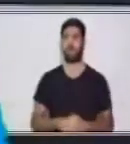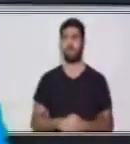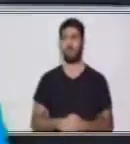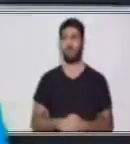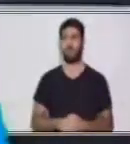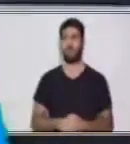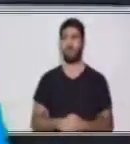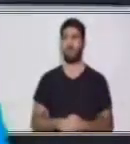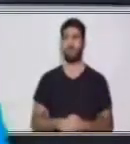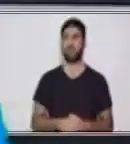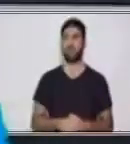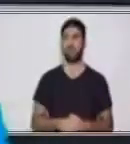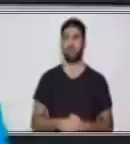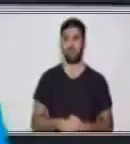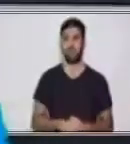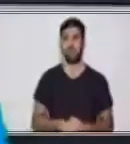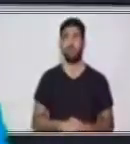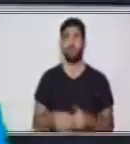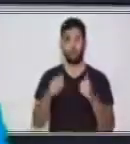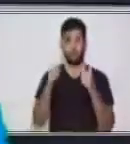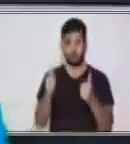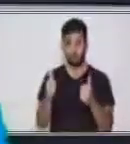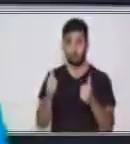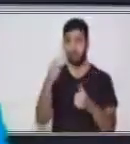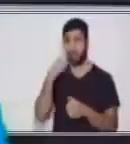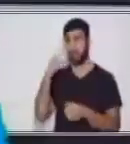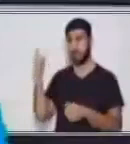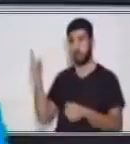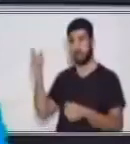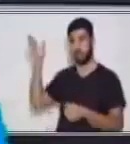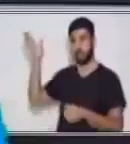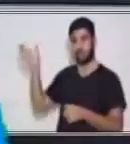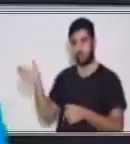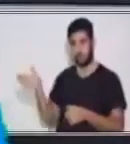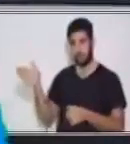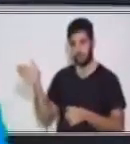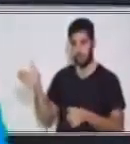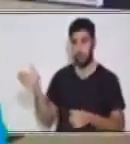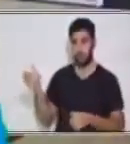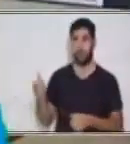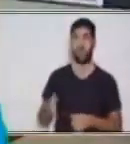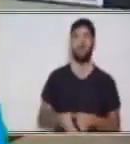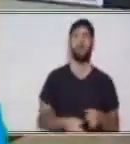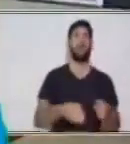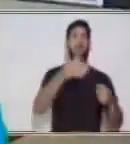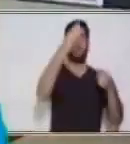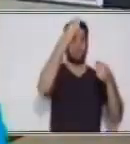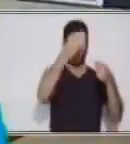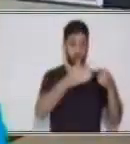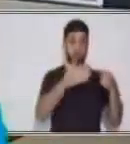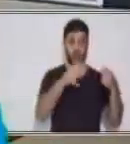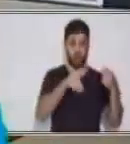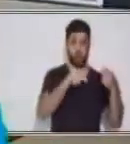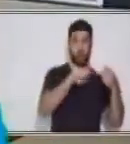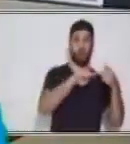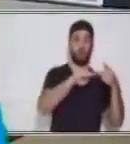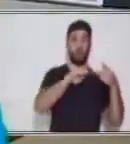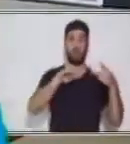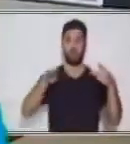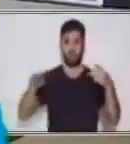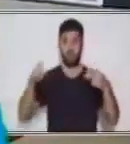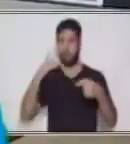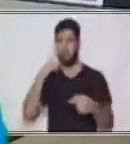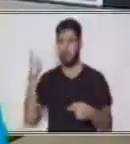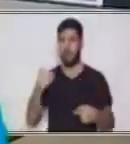ambiente. ¿Qué nos está representando el eje horizontal? Vemos acá que dice 6